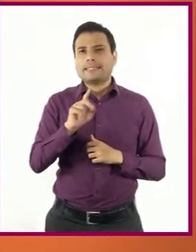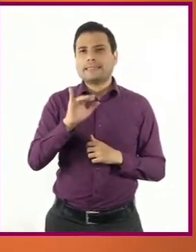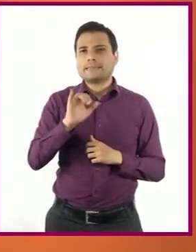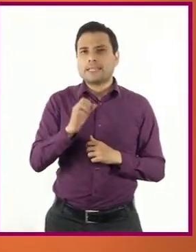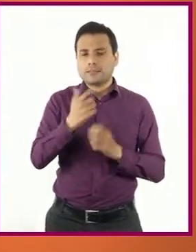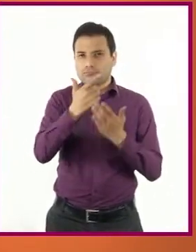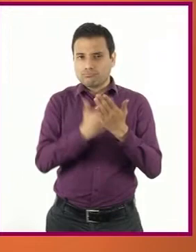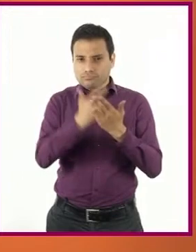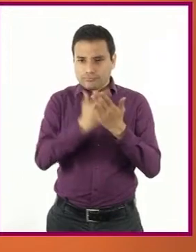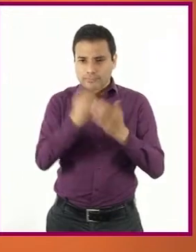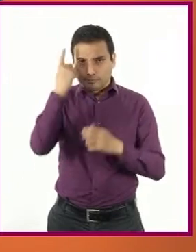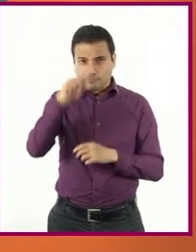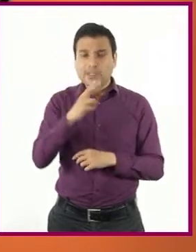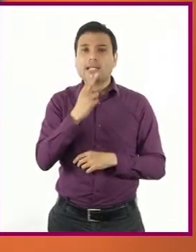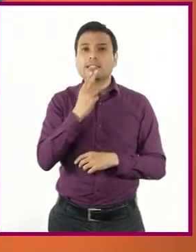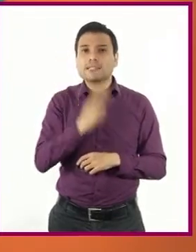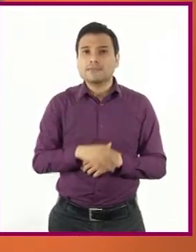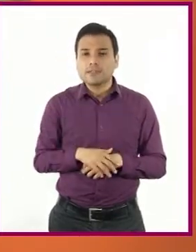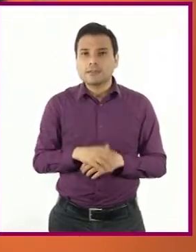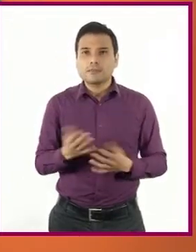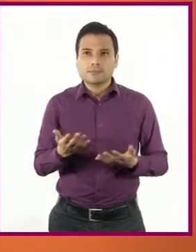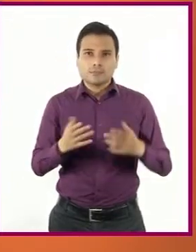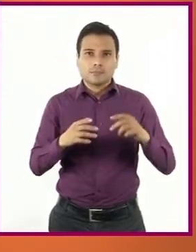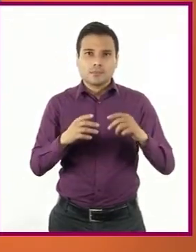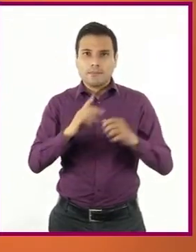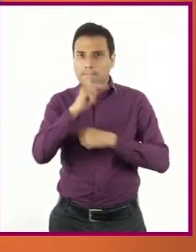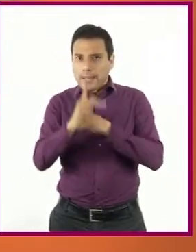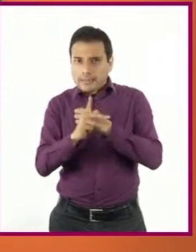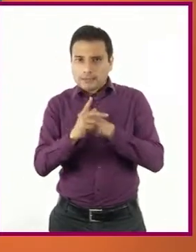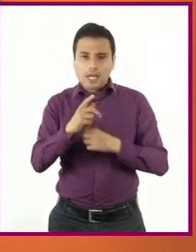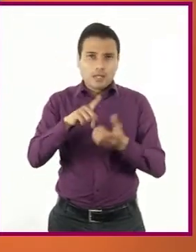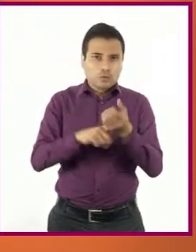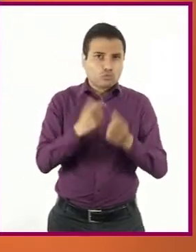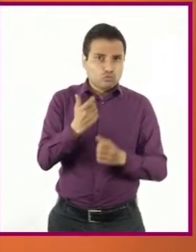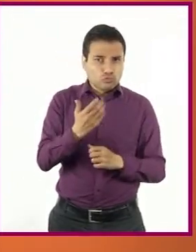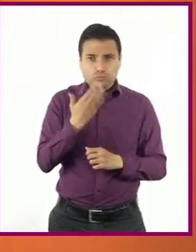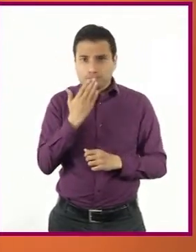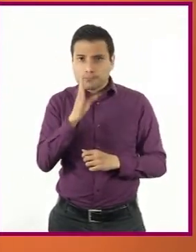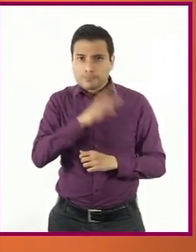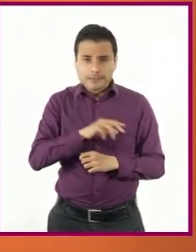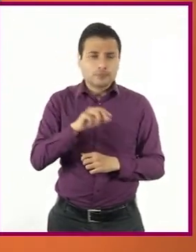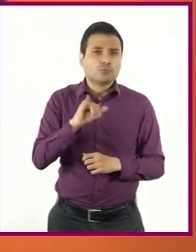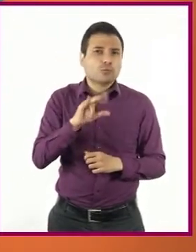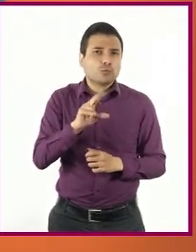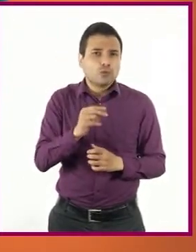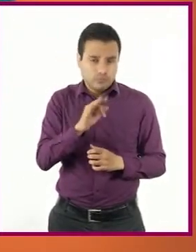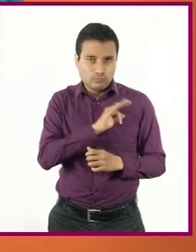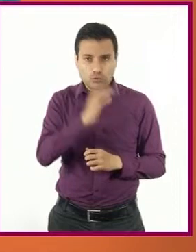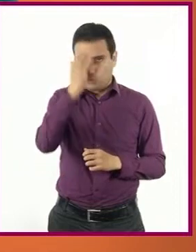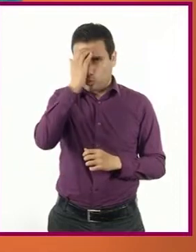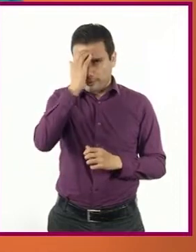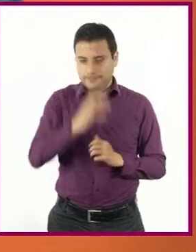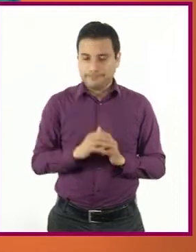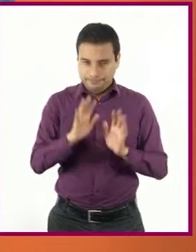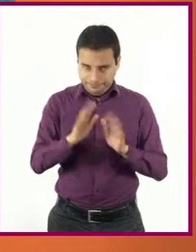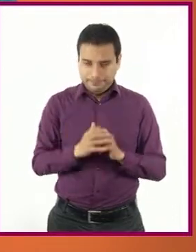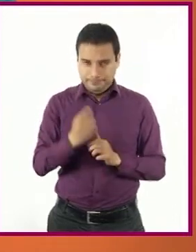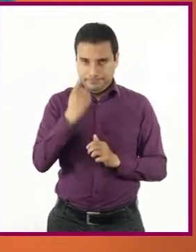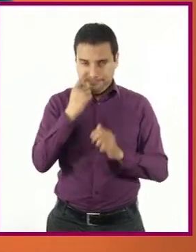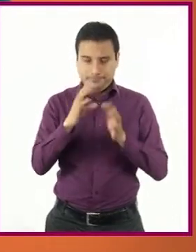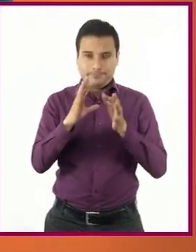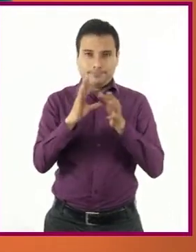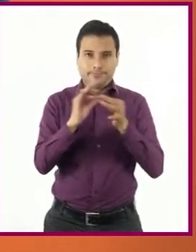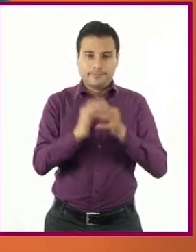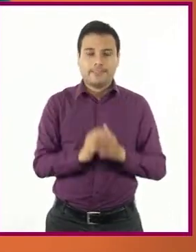referencia para saber el estado de la salud económica de un país, por decirlo de algún modo. Regresemos al caso del